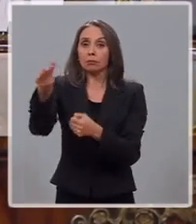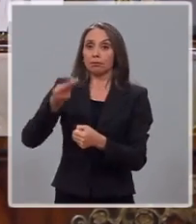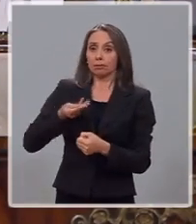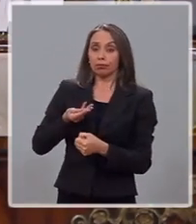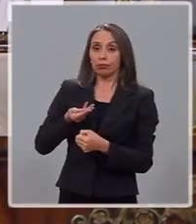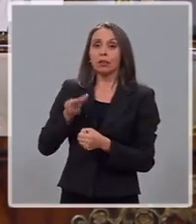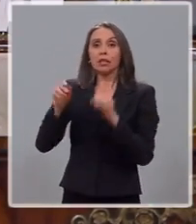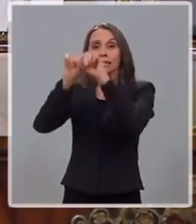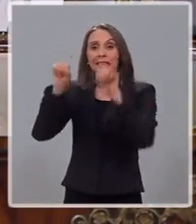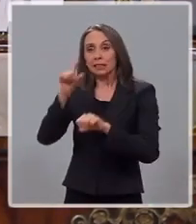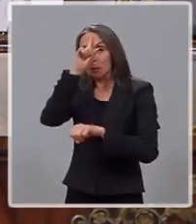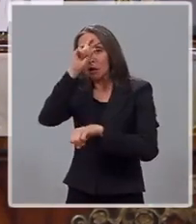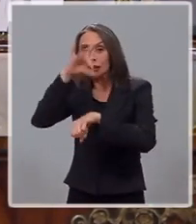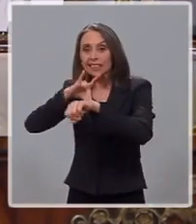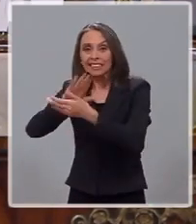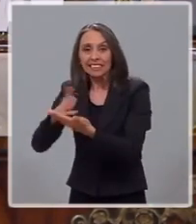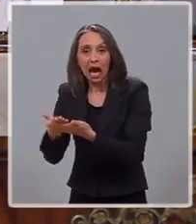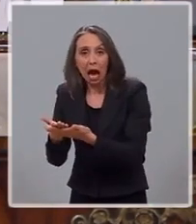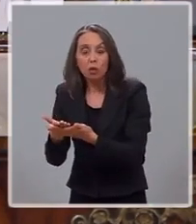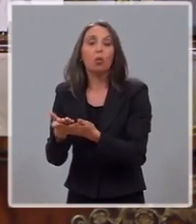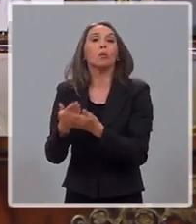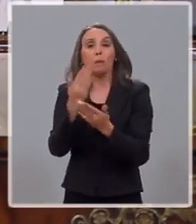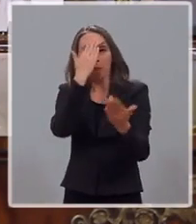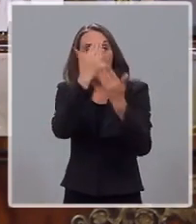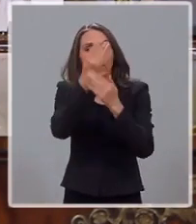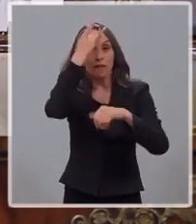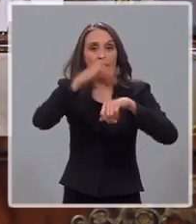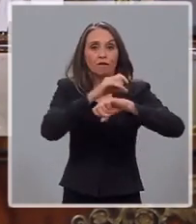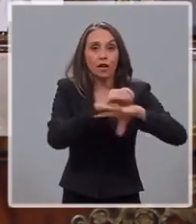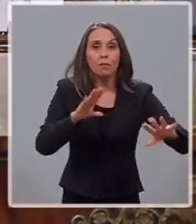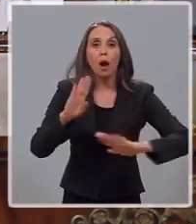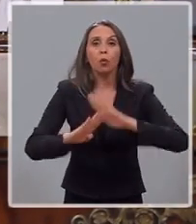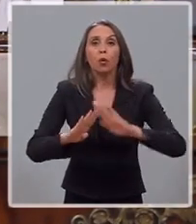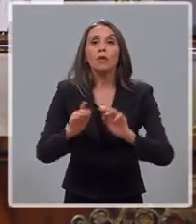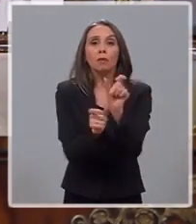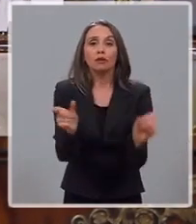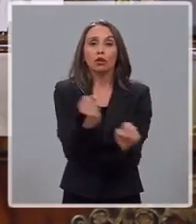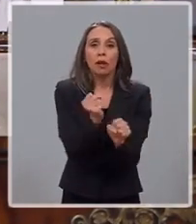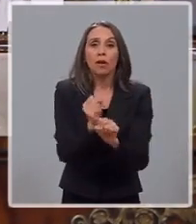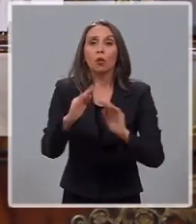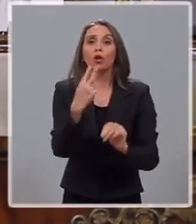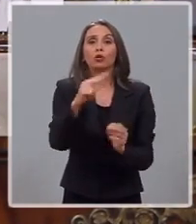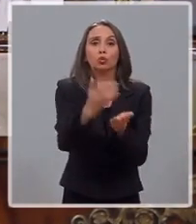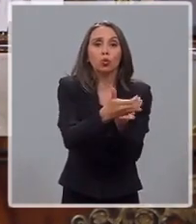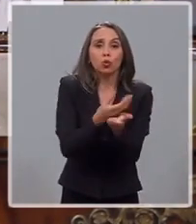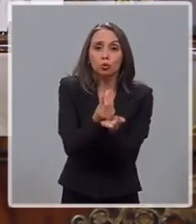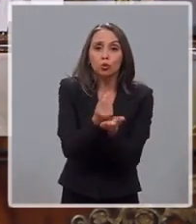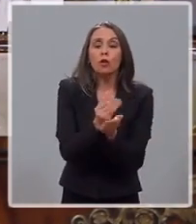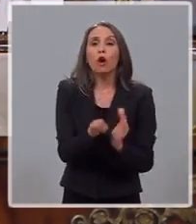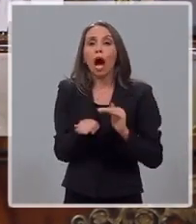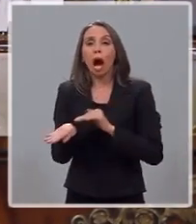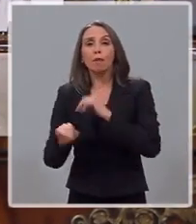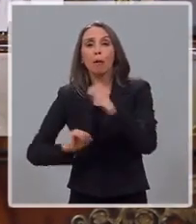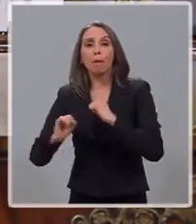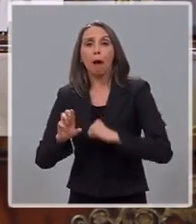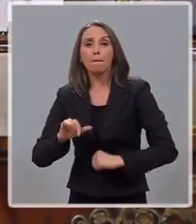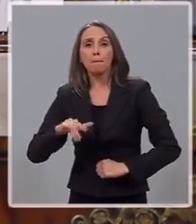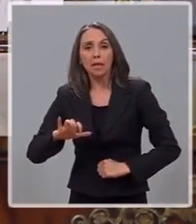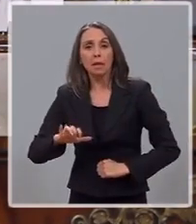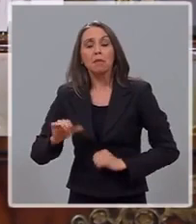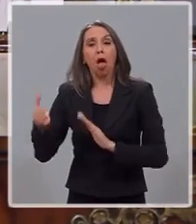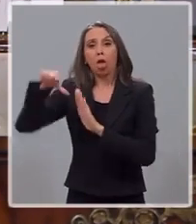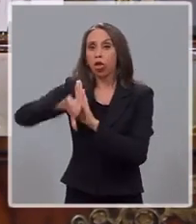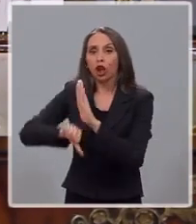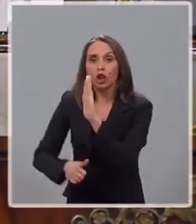nuestro sistema de salud para enfrentar esta pandemia para proteger a los trabajadores y proteger sus ingresos para apoyar a nuestros pymes para que salgan adelante